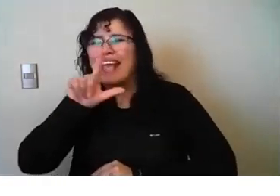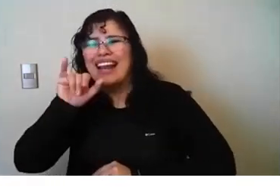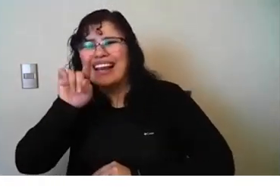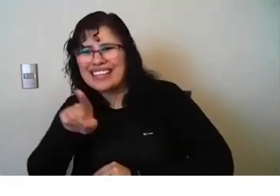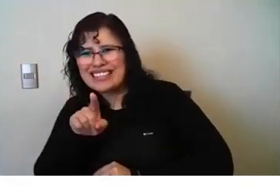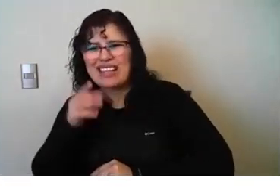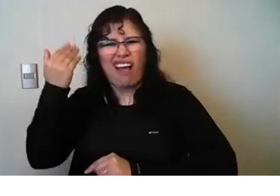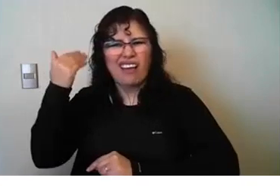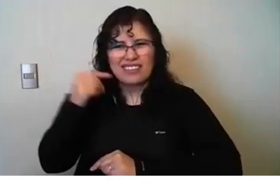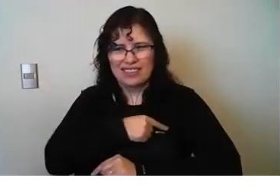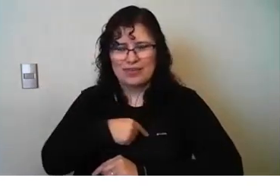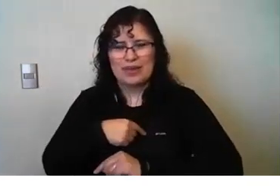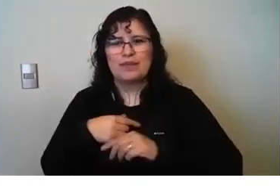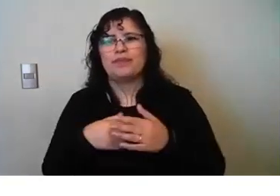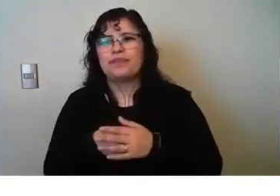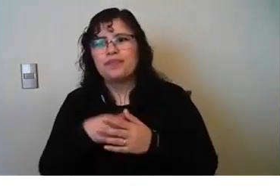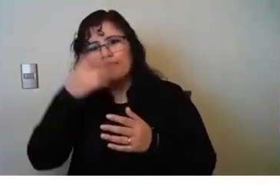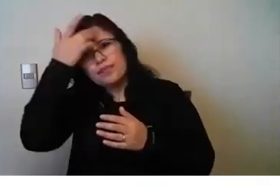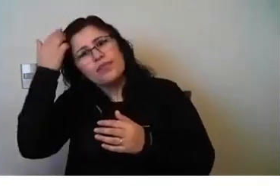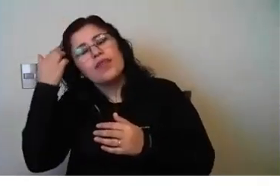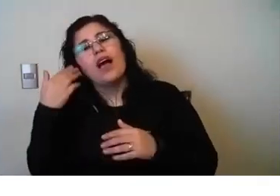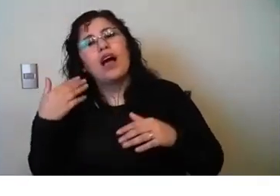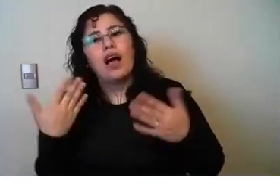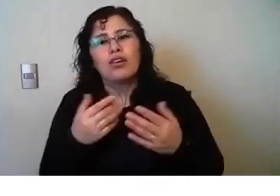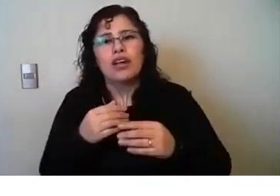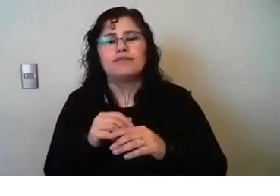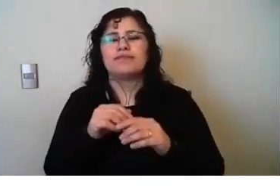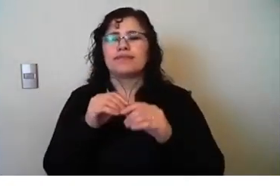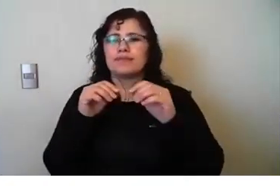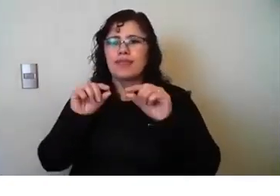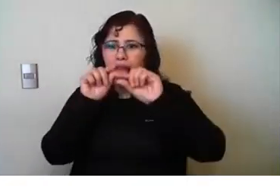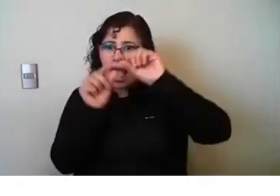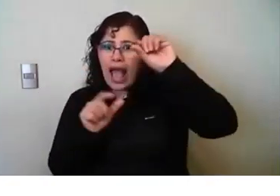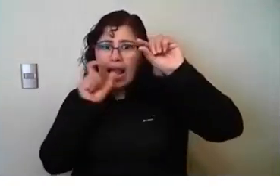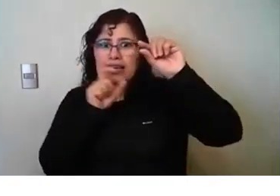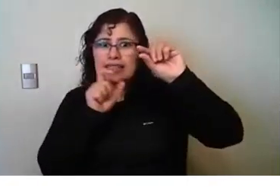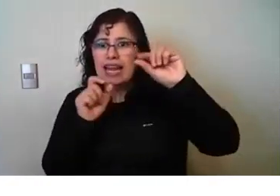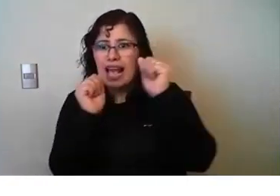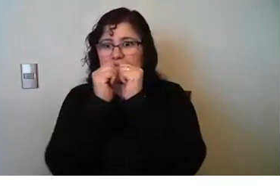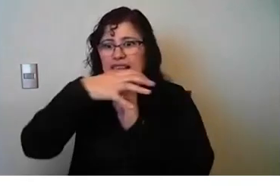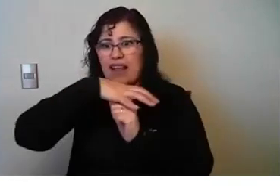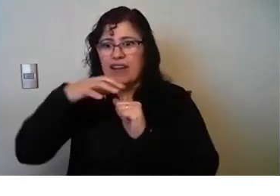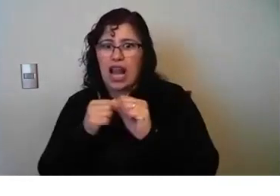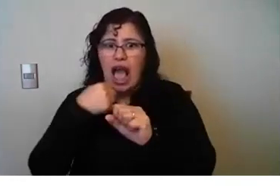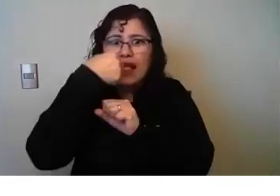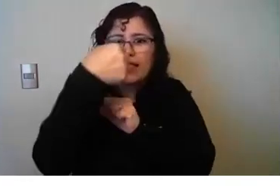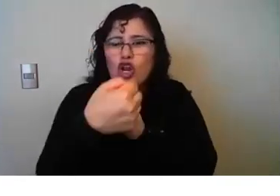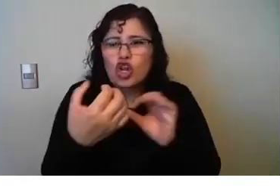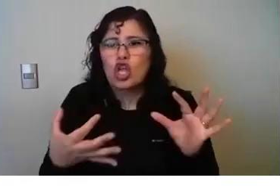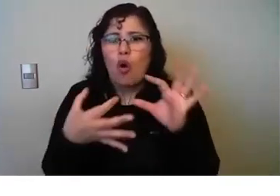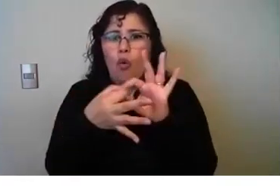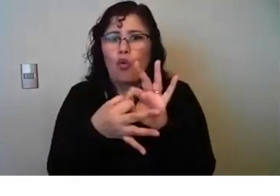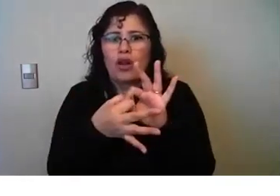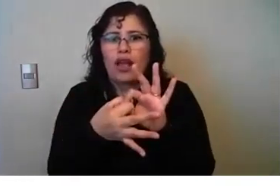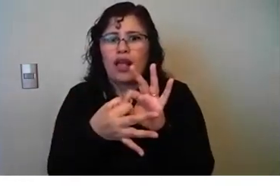circuito con la arteria cerebral anterior, que se une, o sea, anastomosa con la arteria